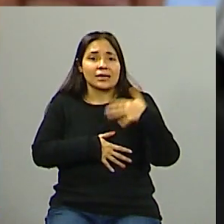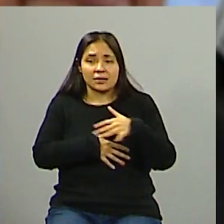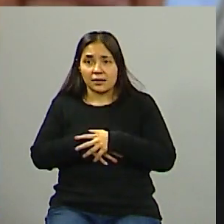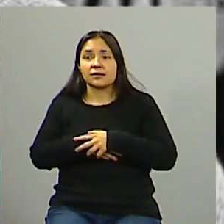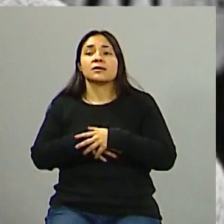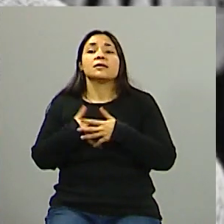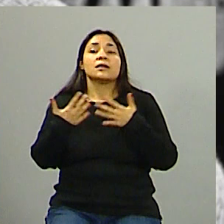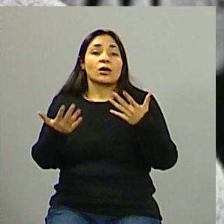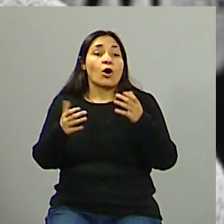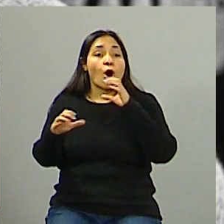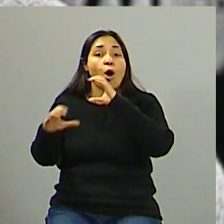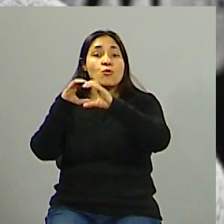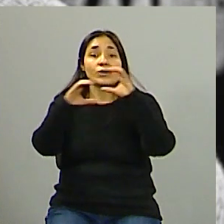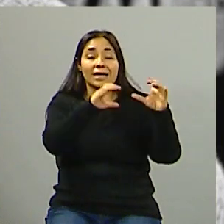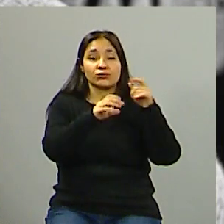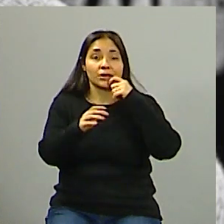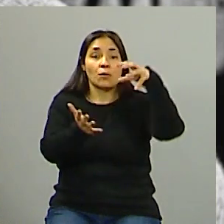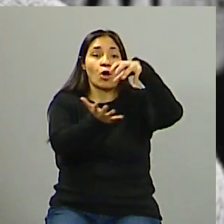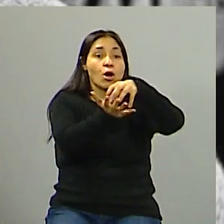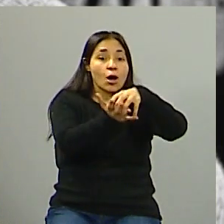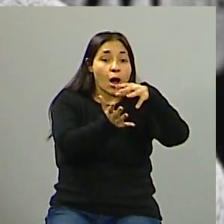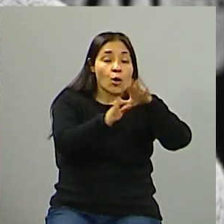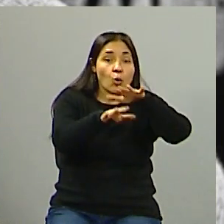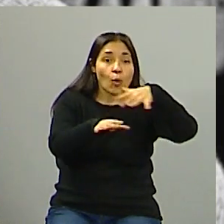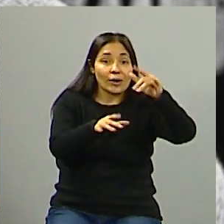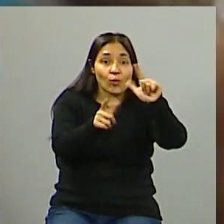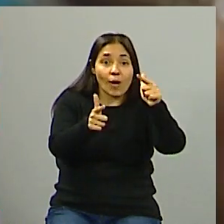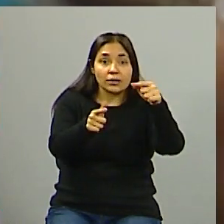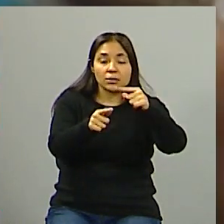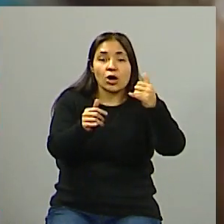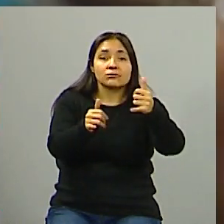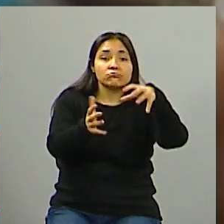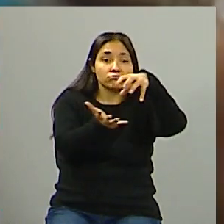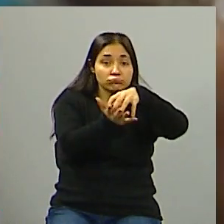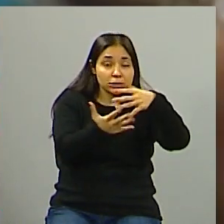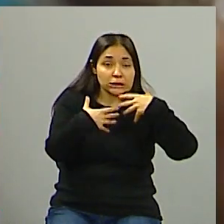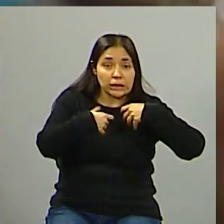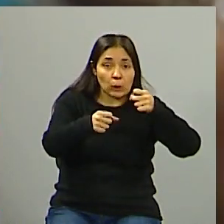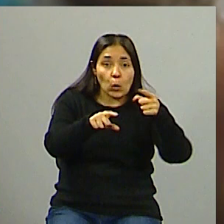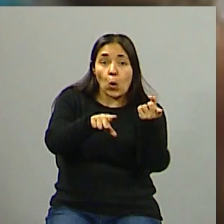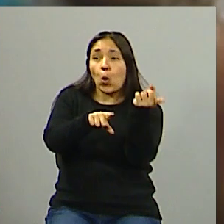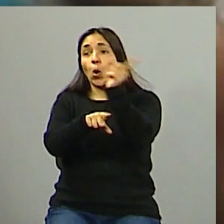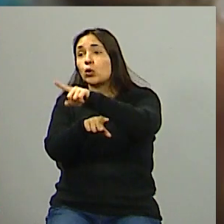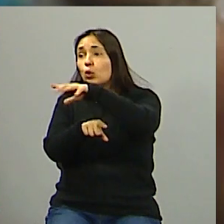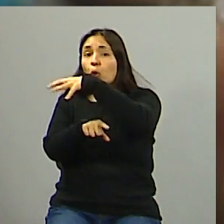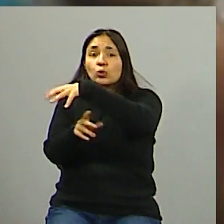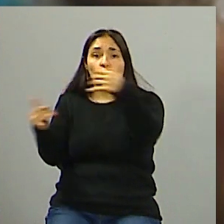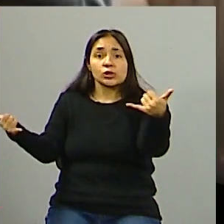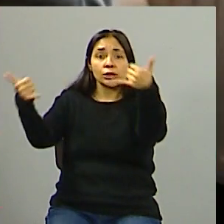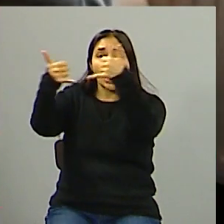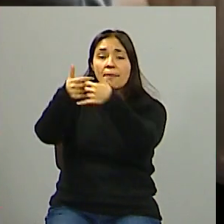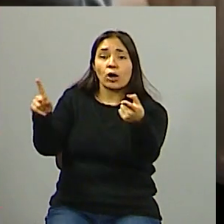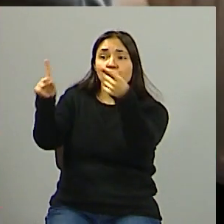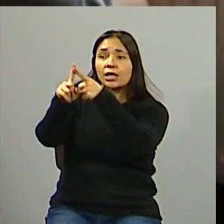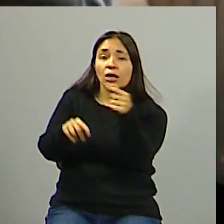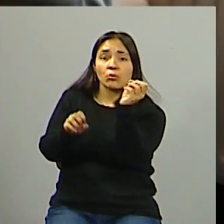efectores públicos que no pueden hacer una derivación o una nueva derivación? Entonces, hubo una derivación inicial que estuvo mal,